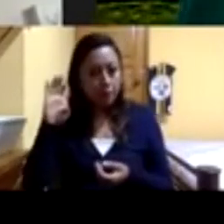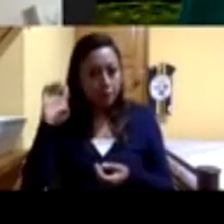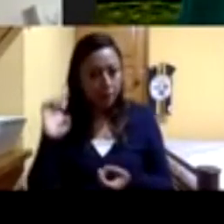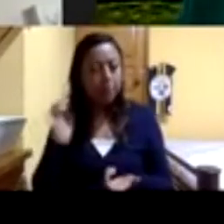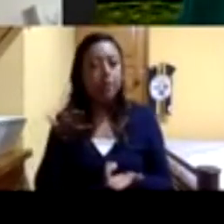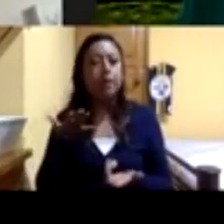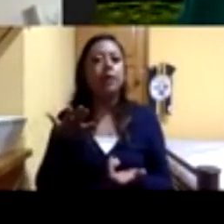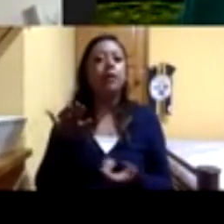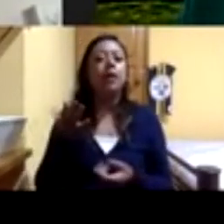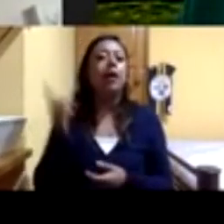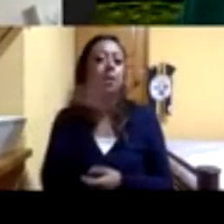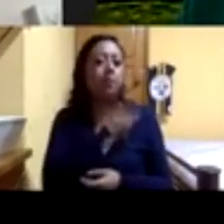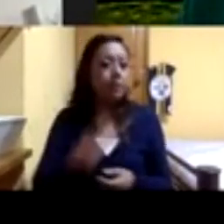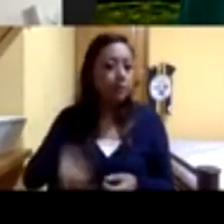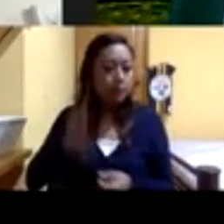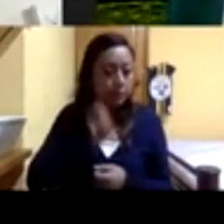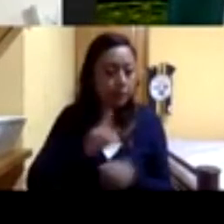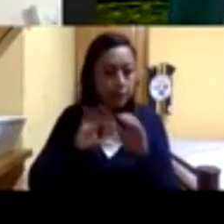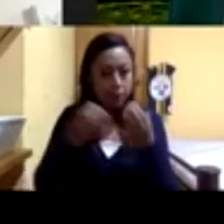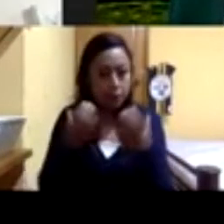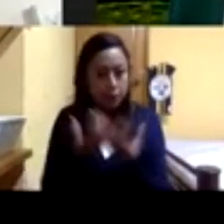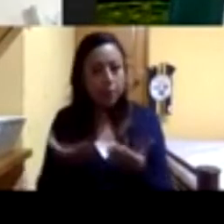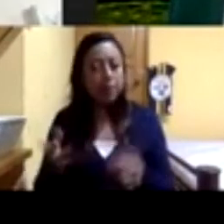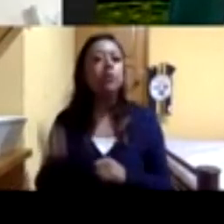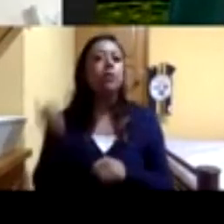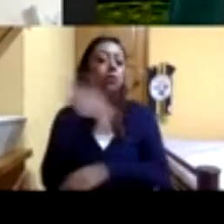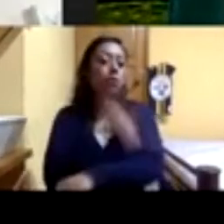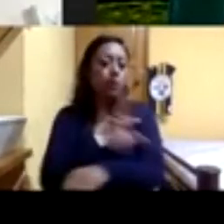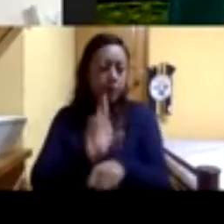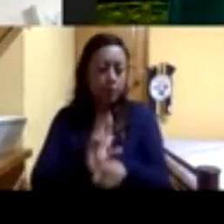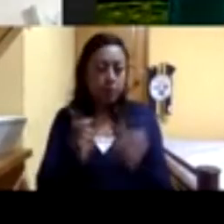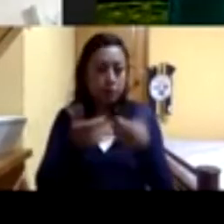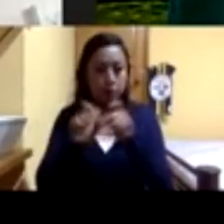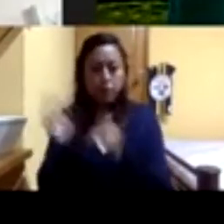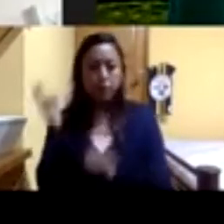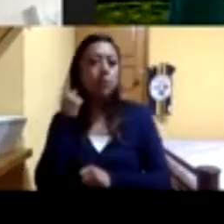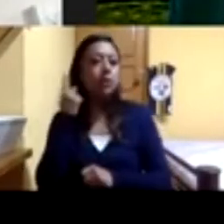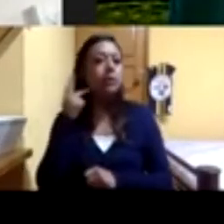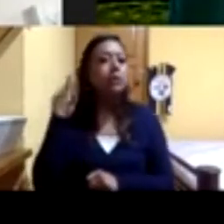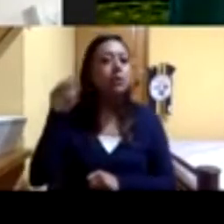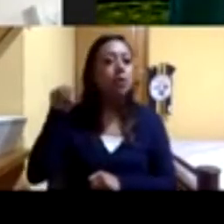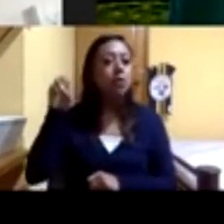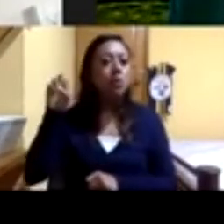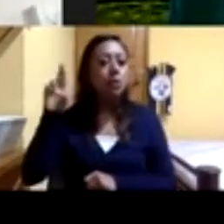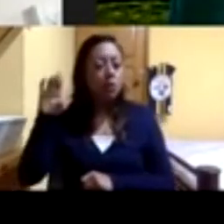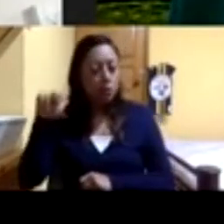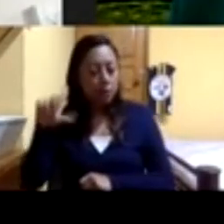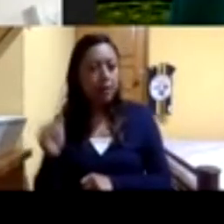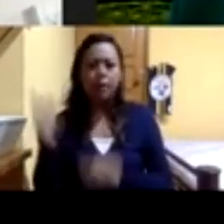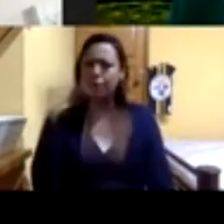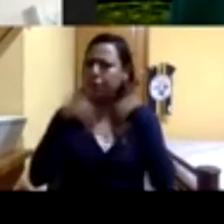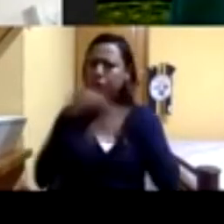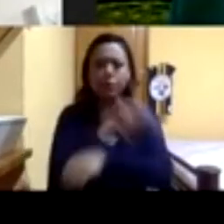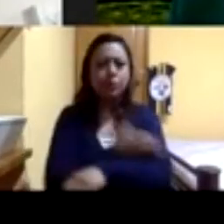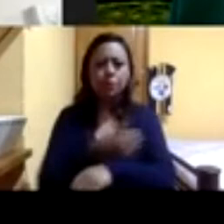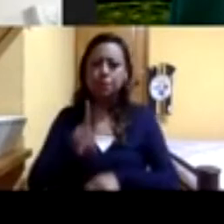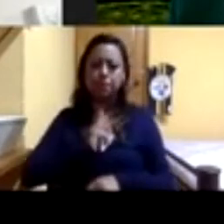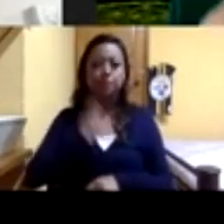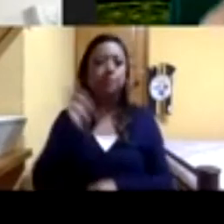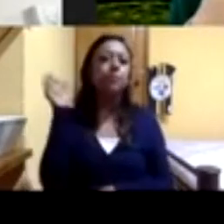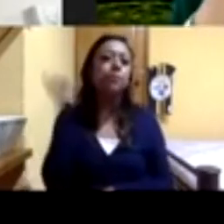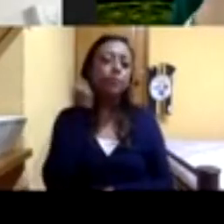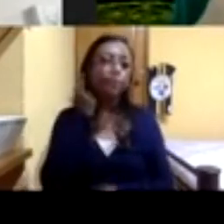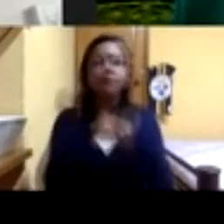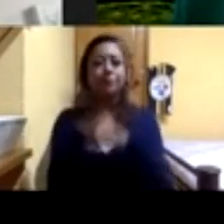Parlamentario de Morena, gracias, mis compañeros diputados, y por supuesto al INFO que nos puede